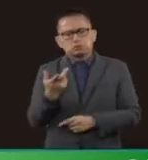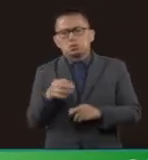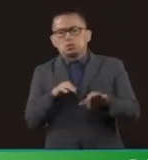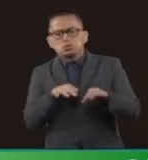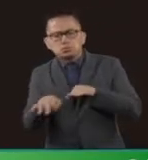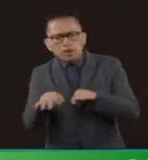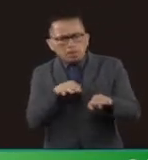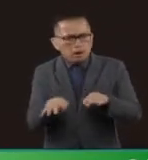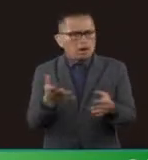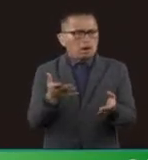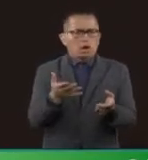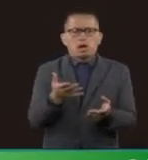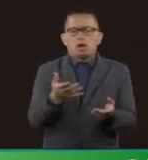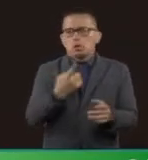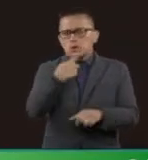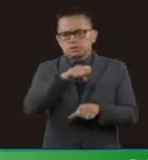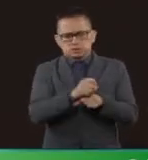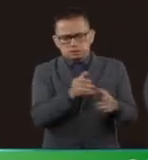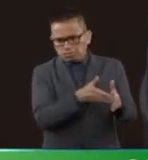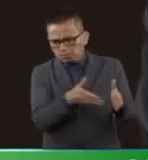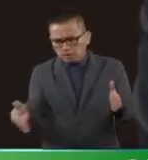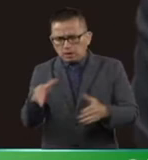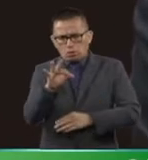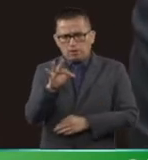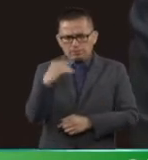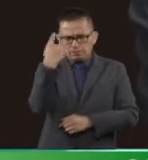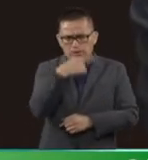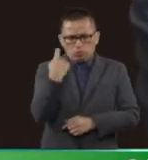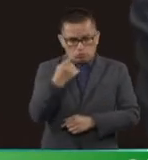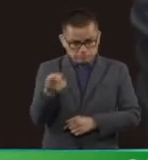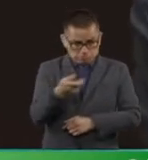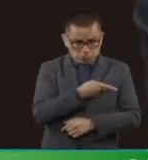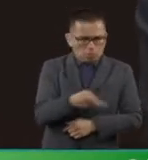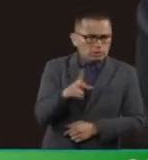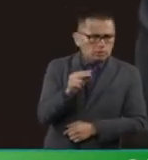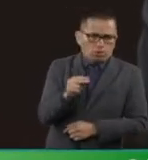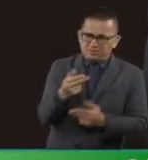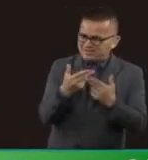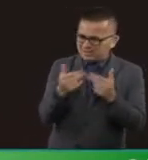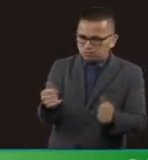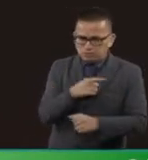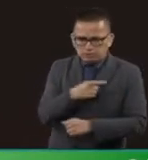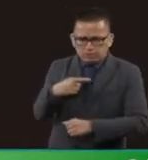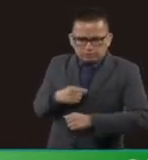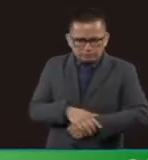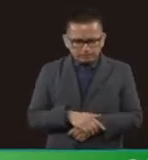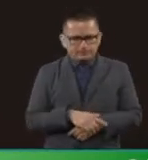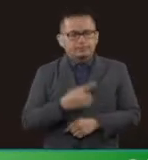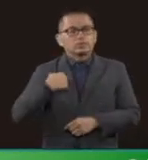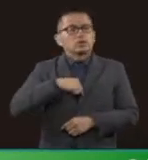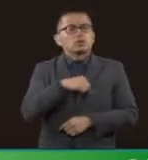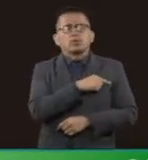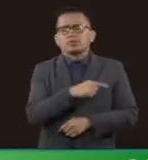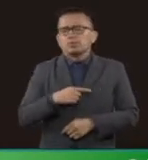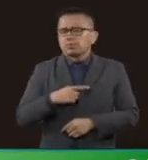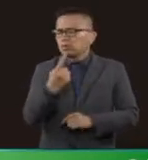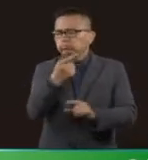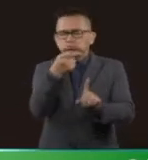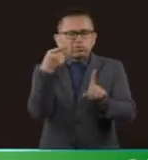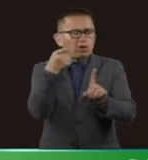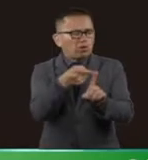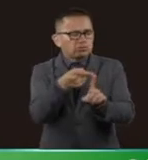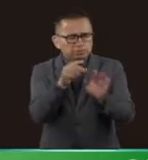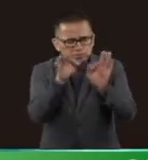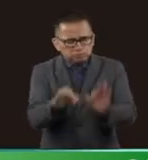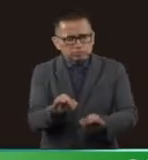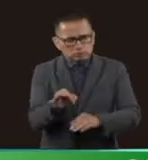trabaja 40 horas a la semana padezca pobreza. El objetivo real al que tenemos que aspirar con políticas